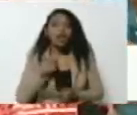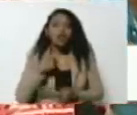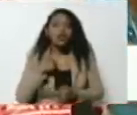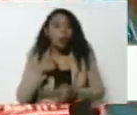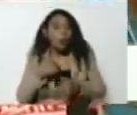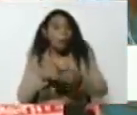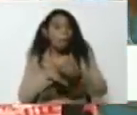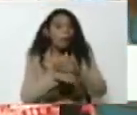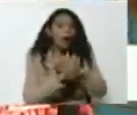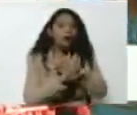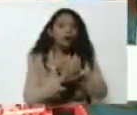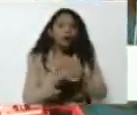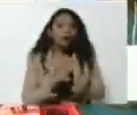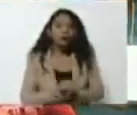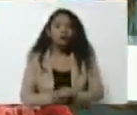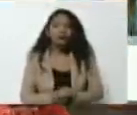paso